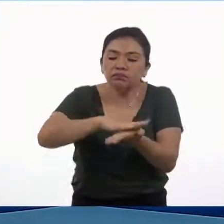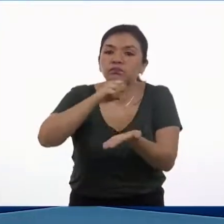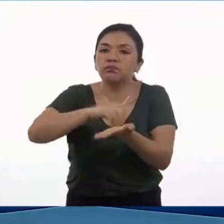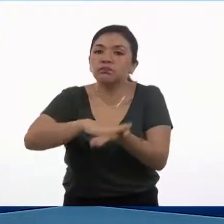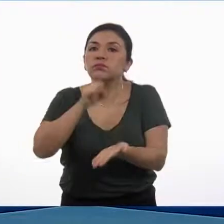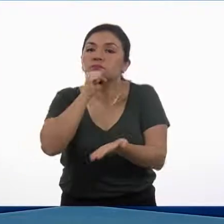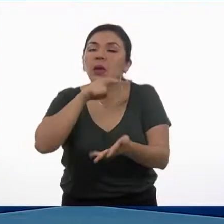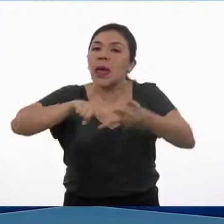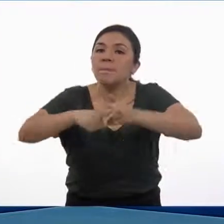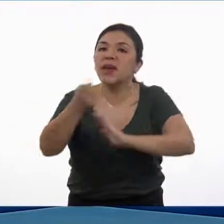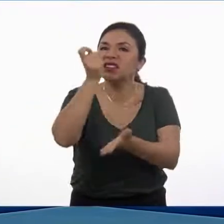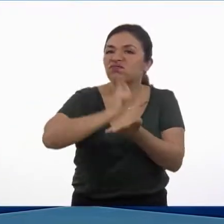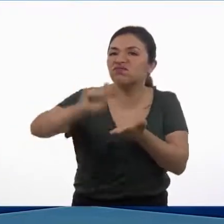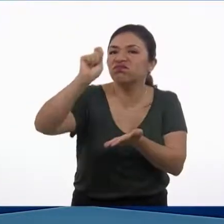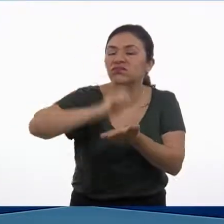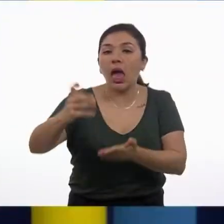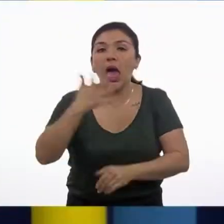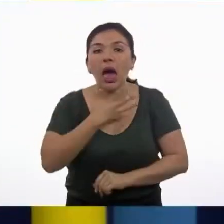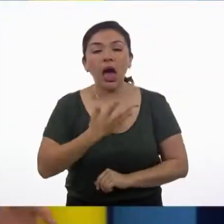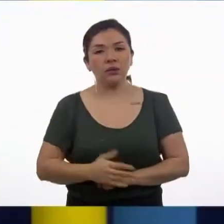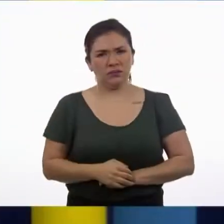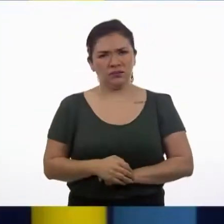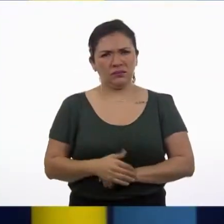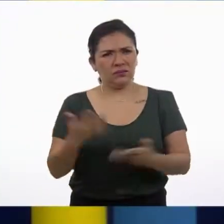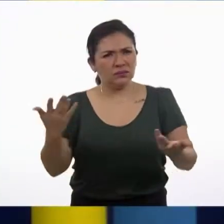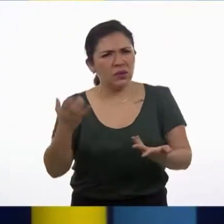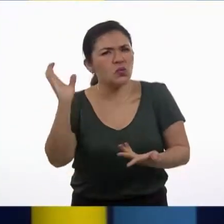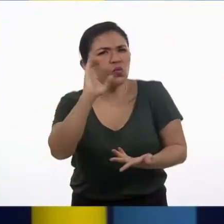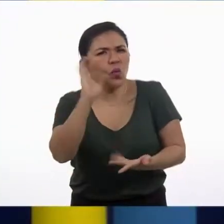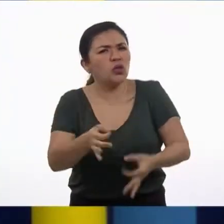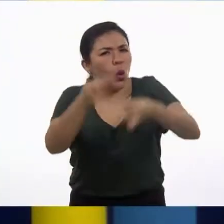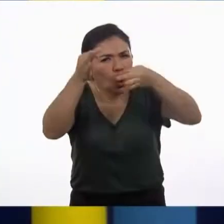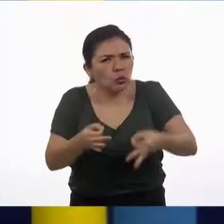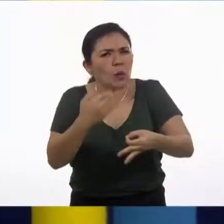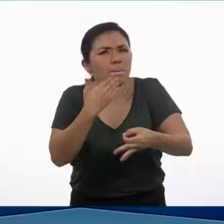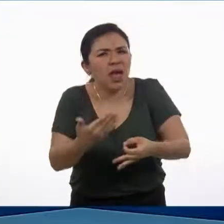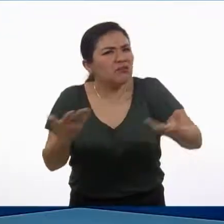su escritura. Entonces, ¿cuál es el momento correcto?